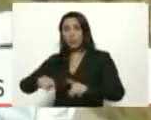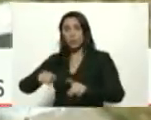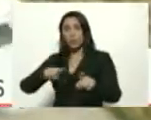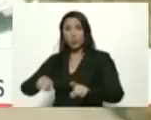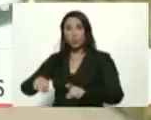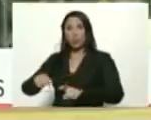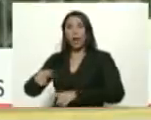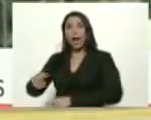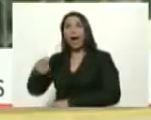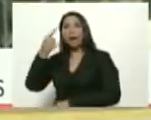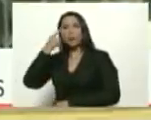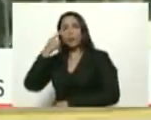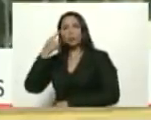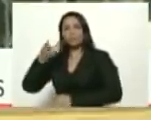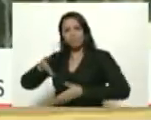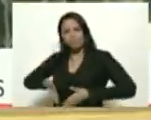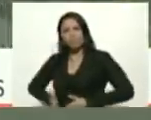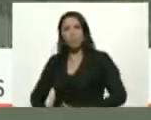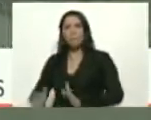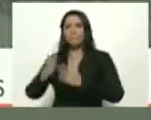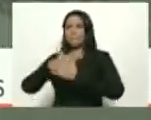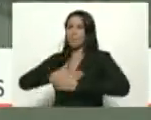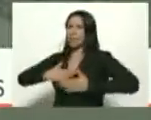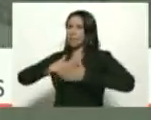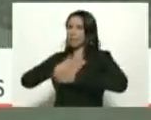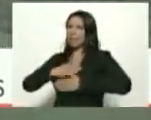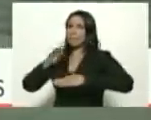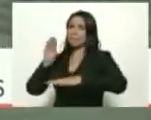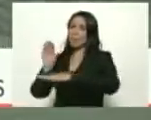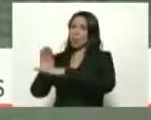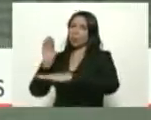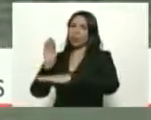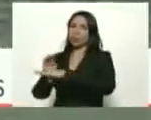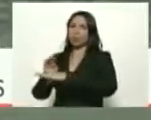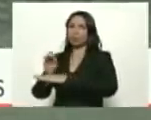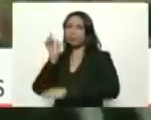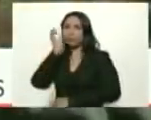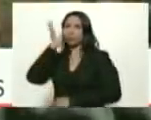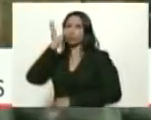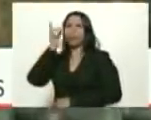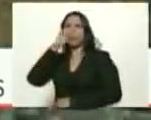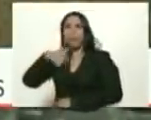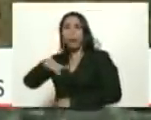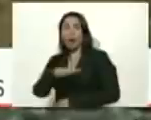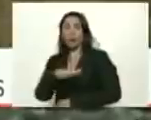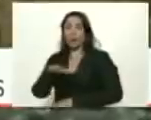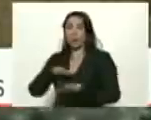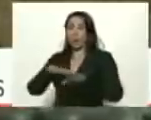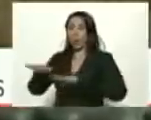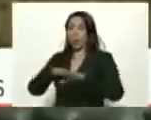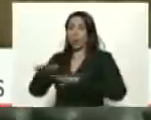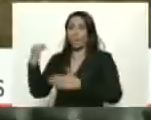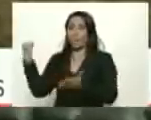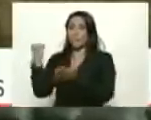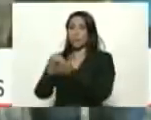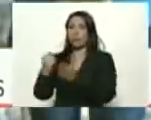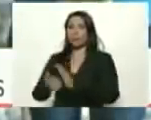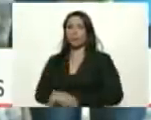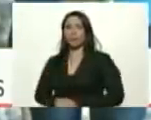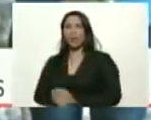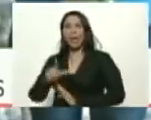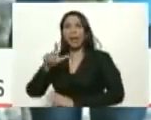COGEDE y ha nacido para el bienestar, para la protección de todo el pueblo cogedeño, la marca La